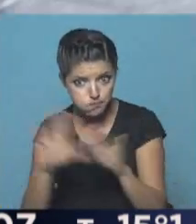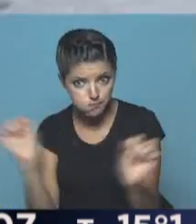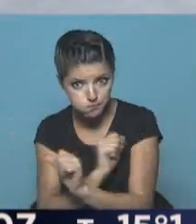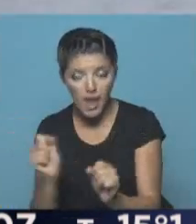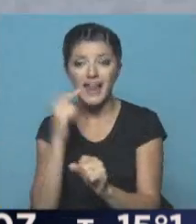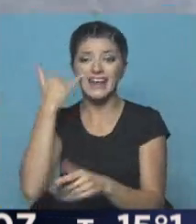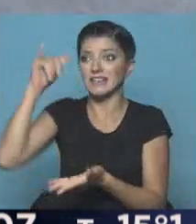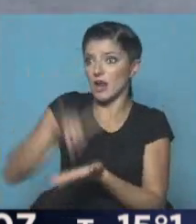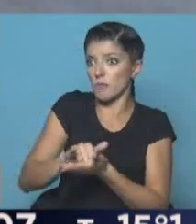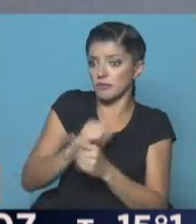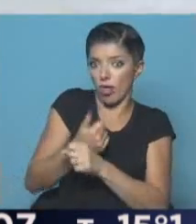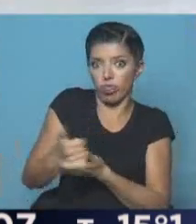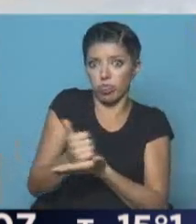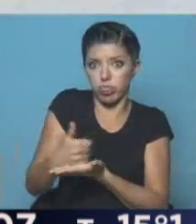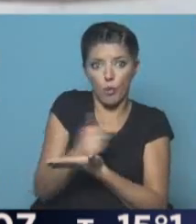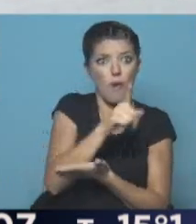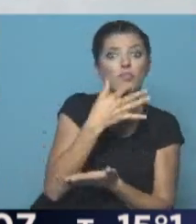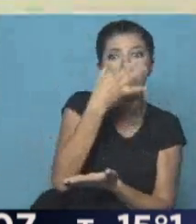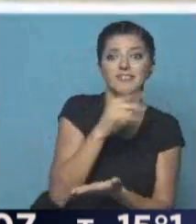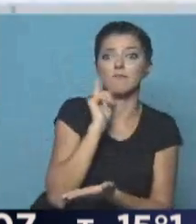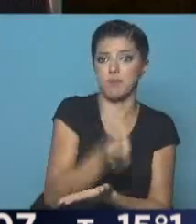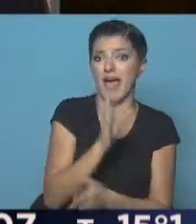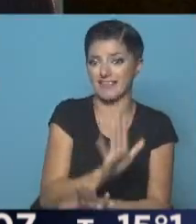bloqueadas en los aeropuertos cuando el decreto fue firmado.